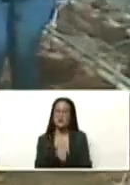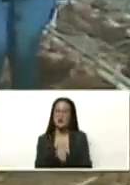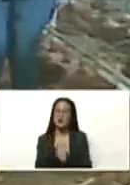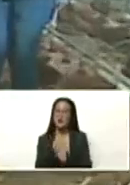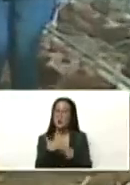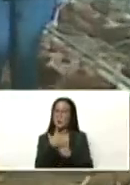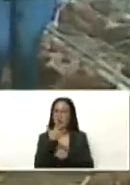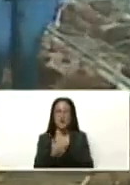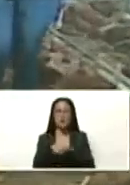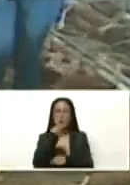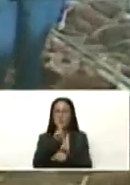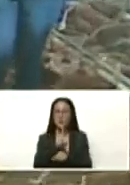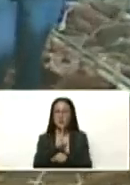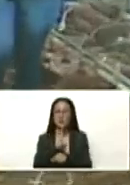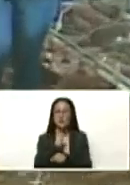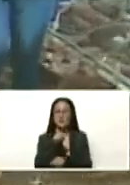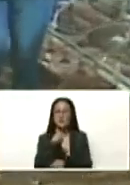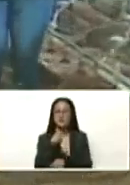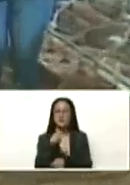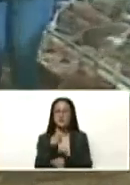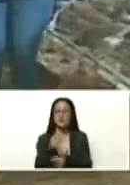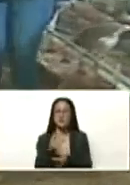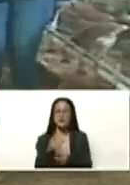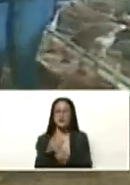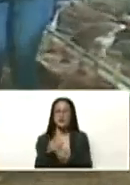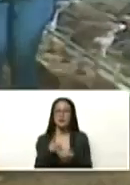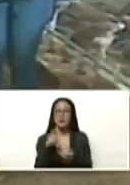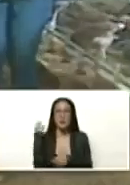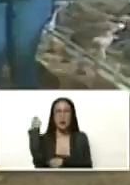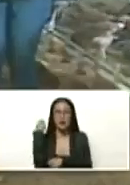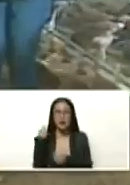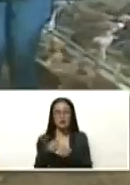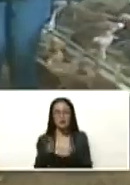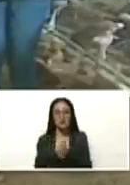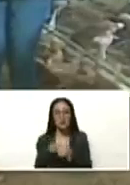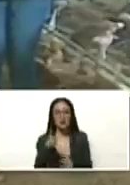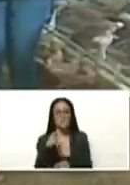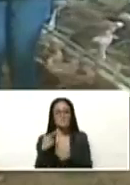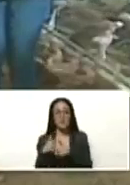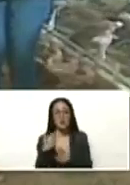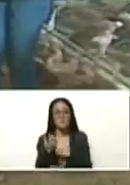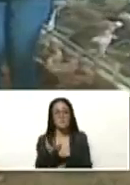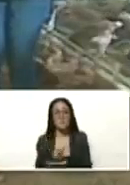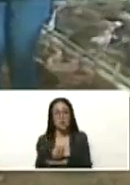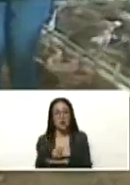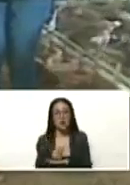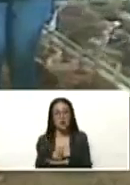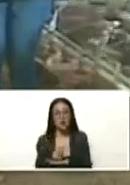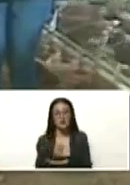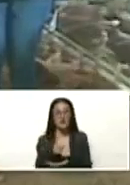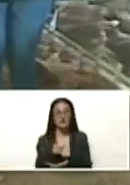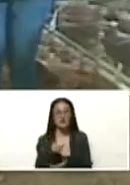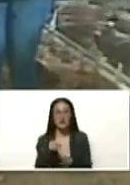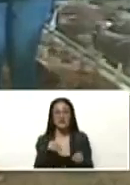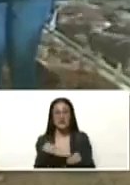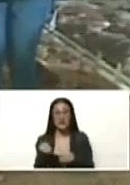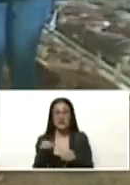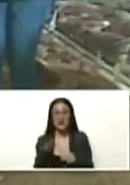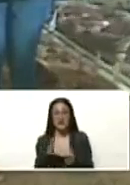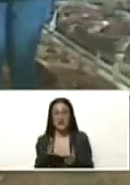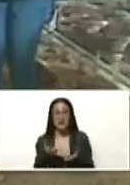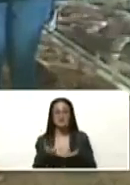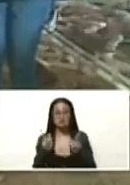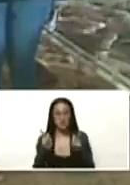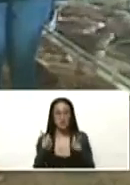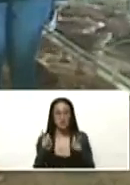proyecto estratégico de desarrollo productivo del agro, Guárico, Anzoátegui y Monagas, porque son tierras de primera, son tierras aptas